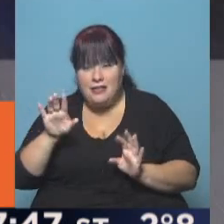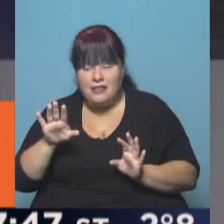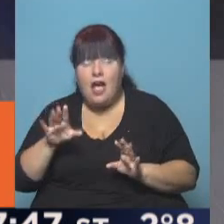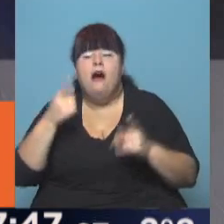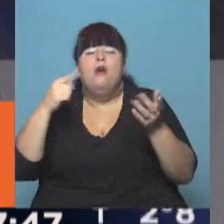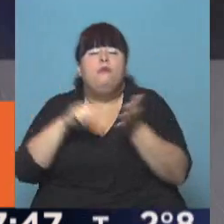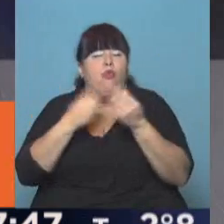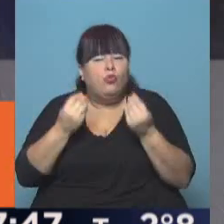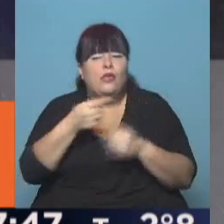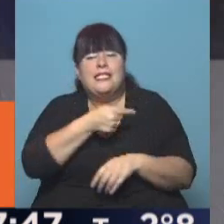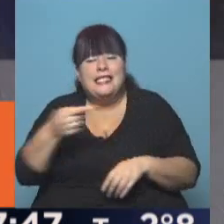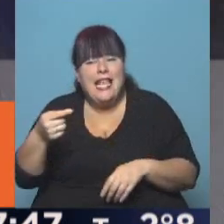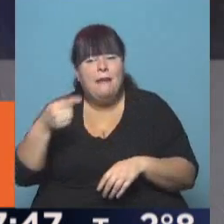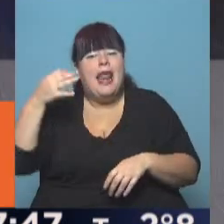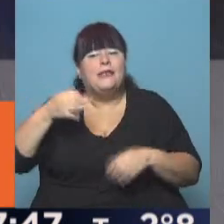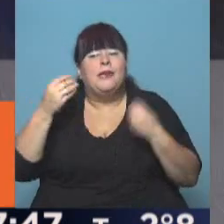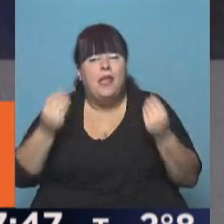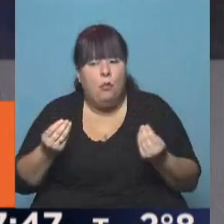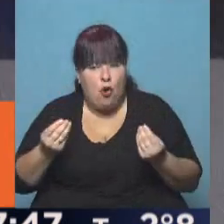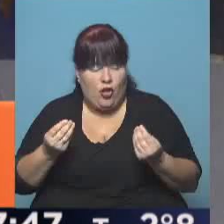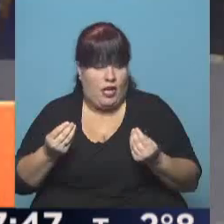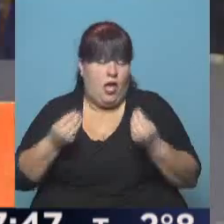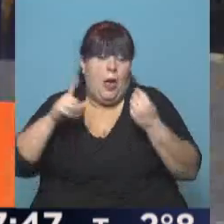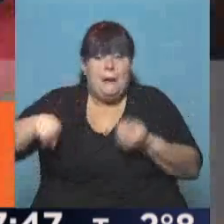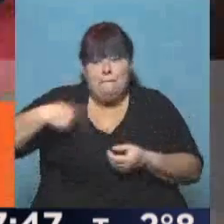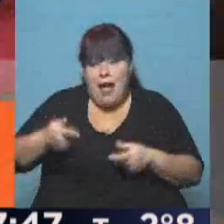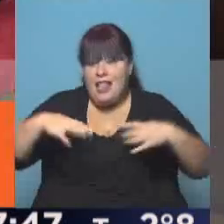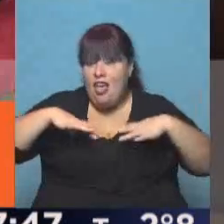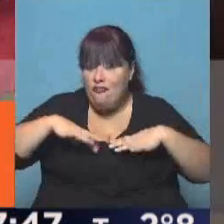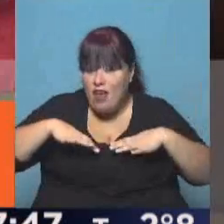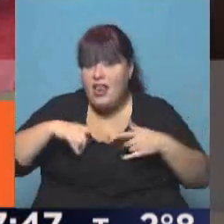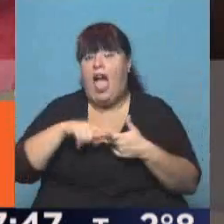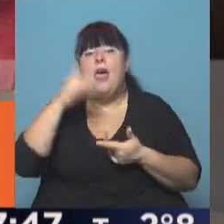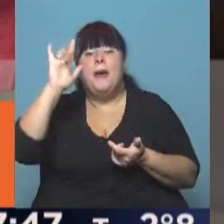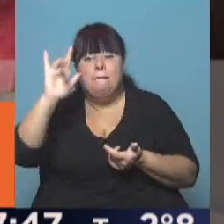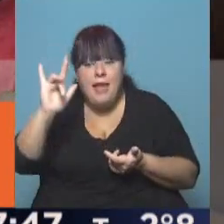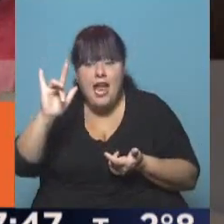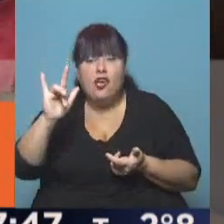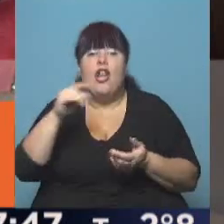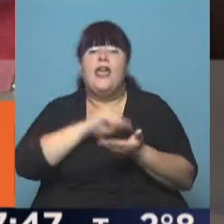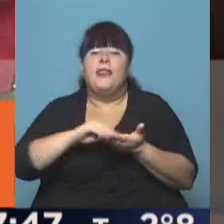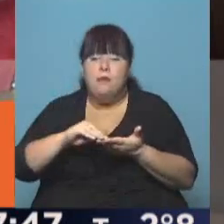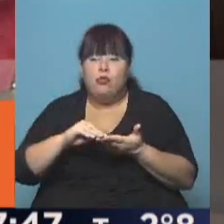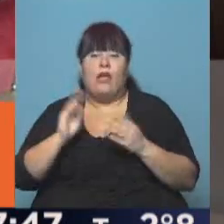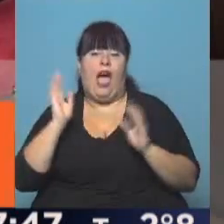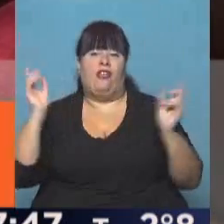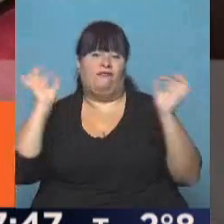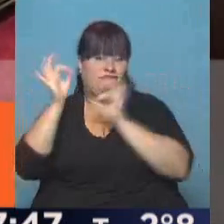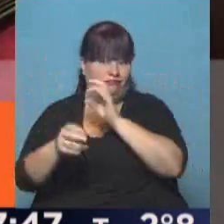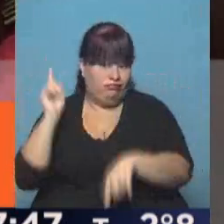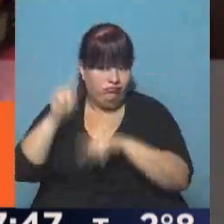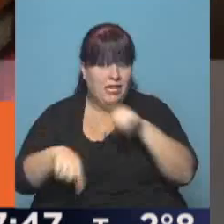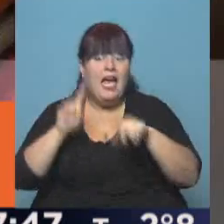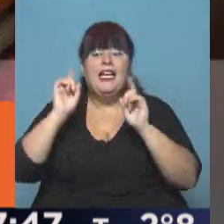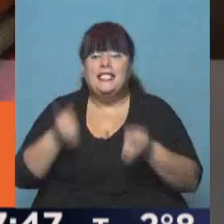El tema que es una semana particular. ¿Por qué? Porque mañana es feriado, porque el día miércoles recién los diputados estarían llegando y